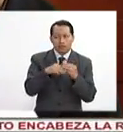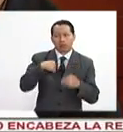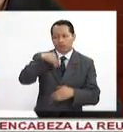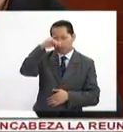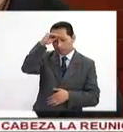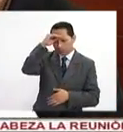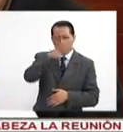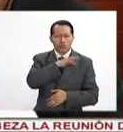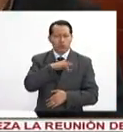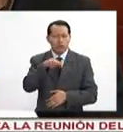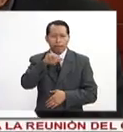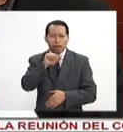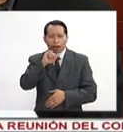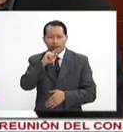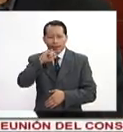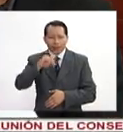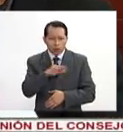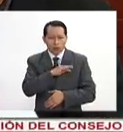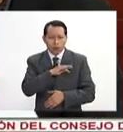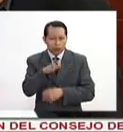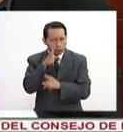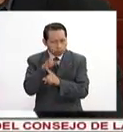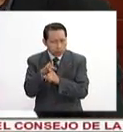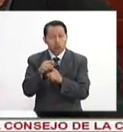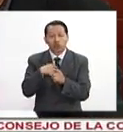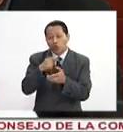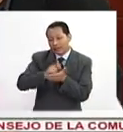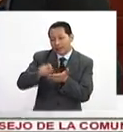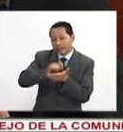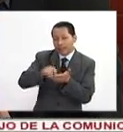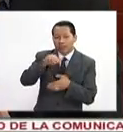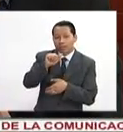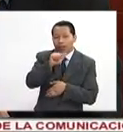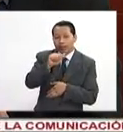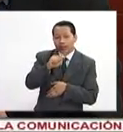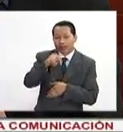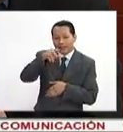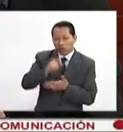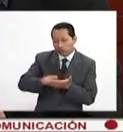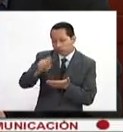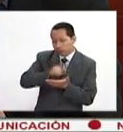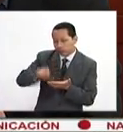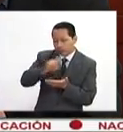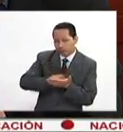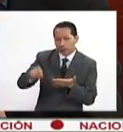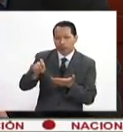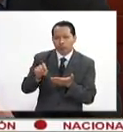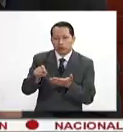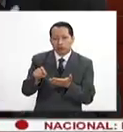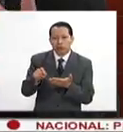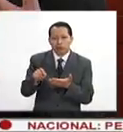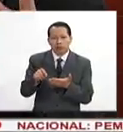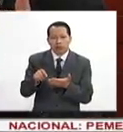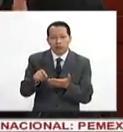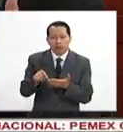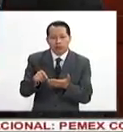probar en mazateco? Claro. Entonces empecé a escribir en mazateco y entonces